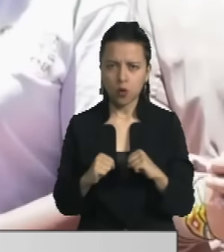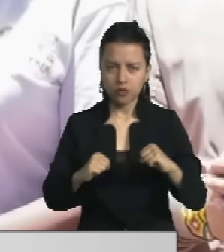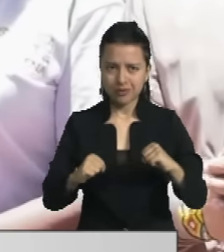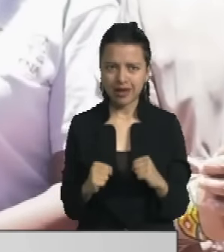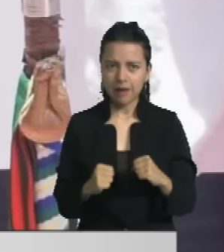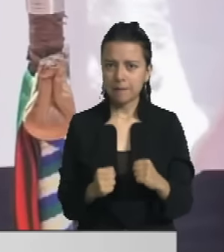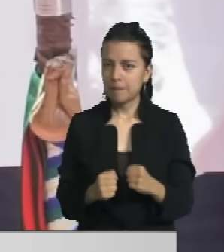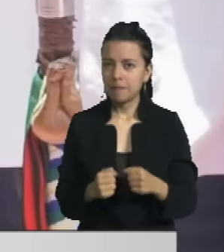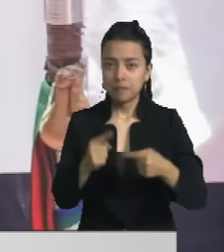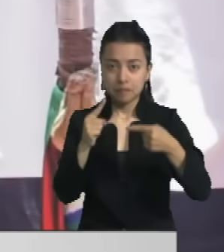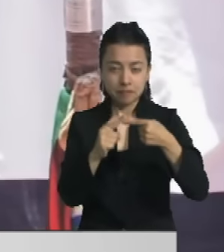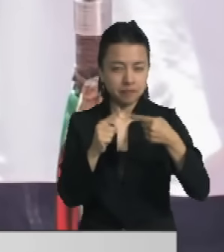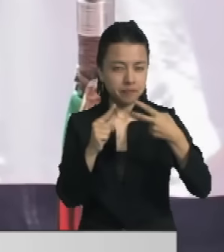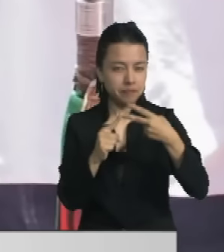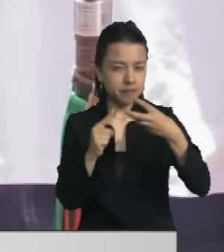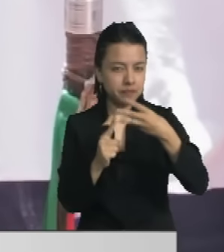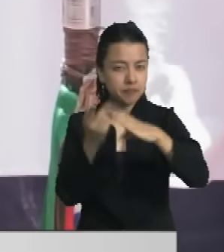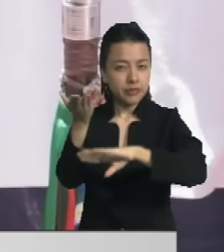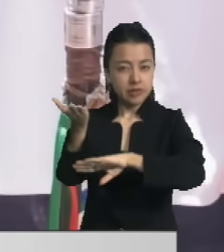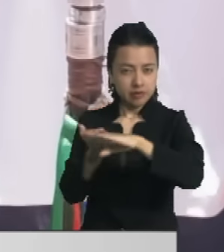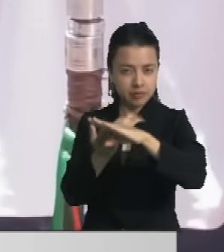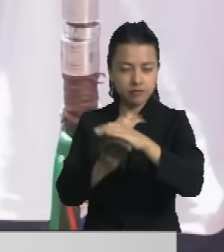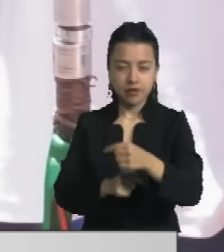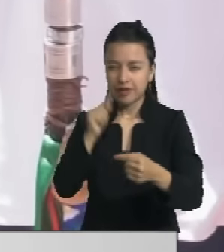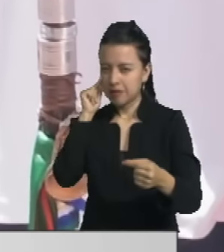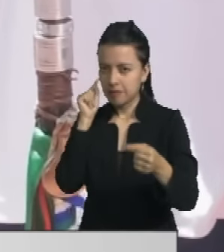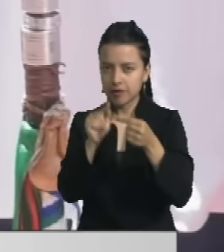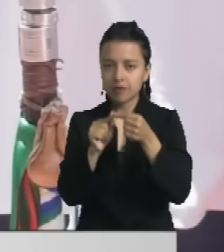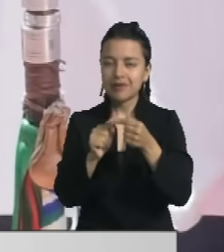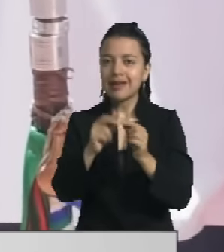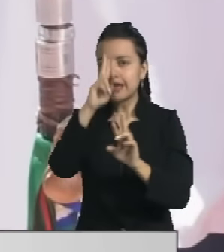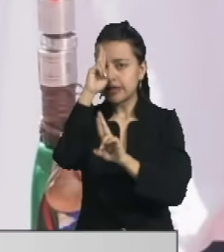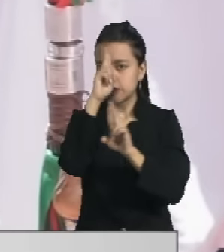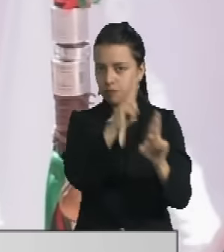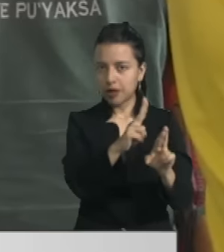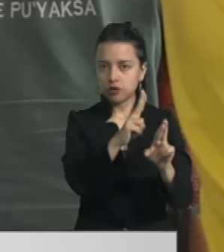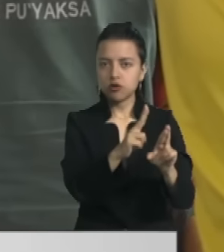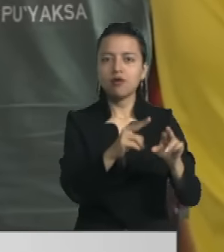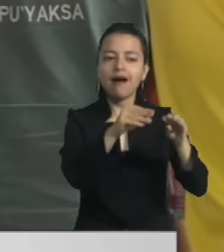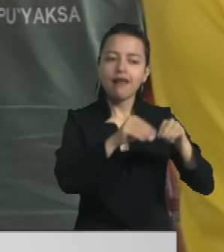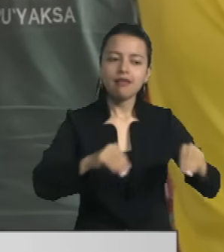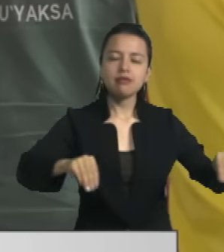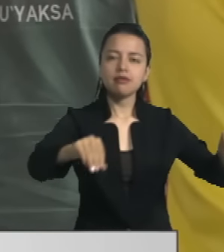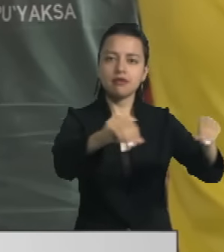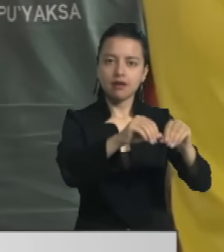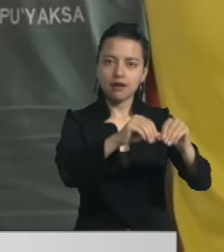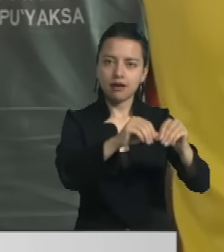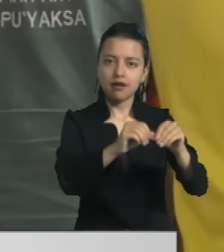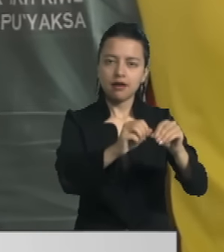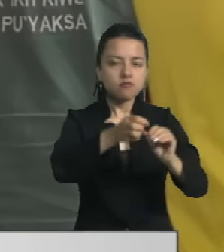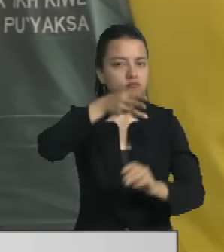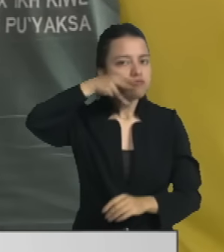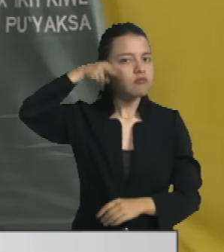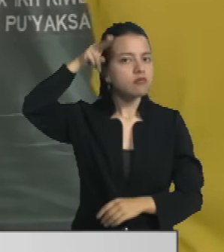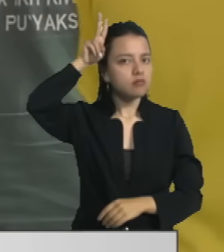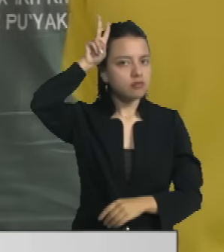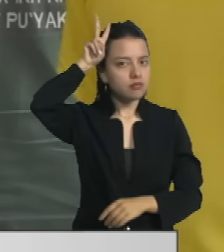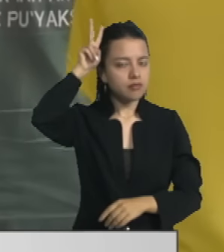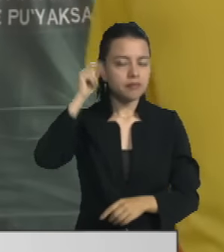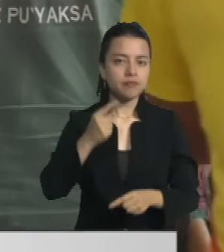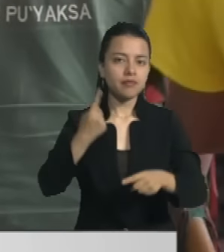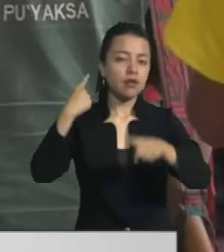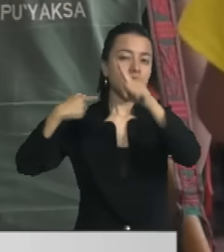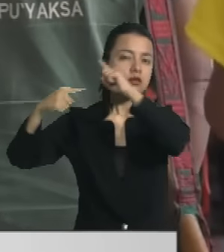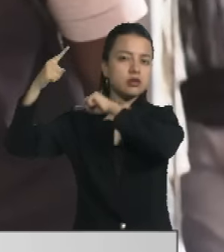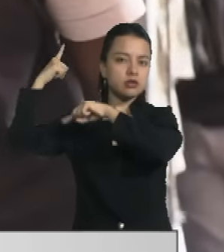para hacer tres peticiones específicas el respeto al territorio ancestral eleto a de la vida y el respeto